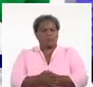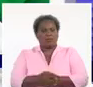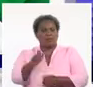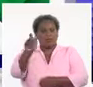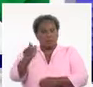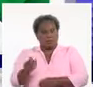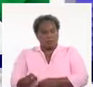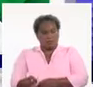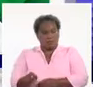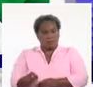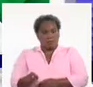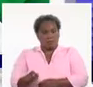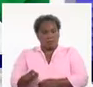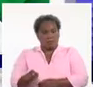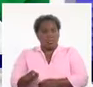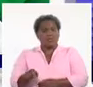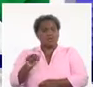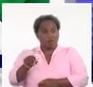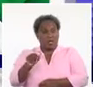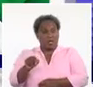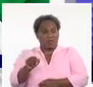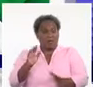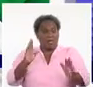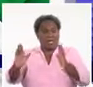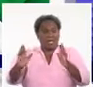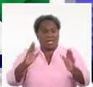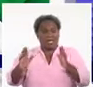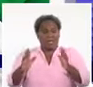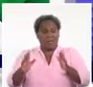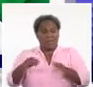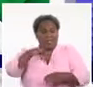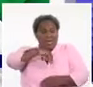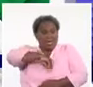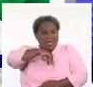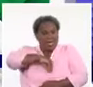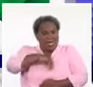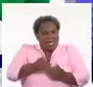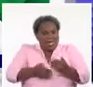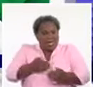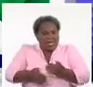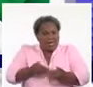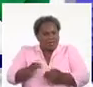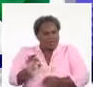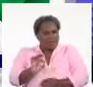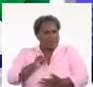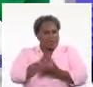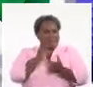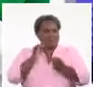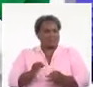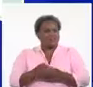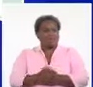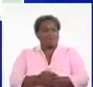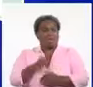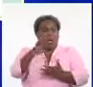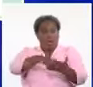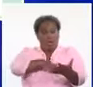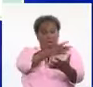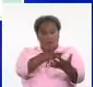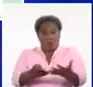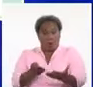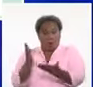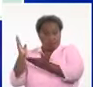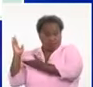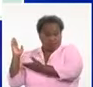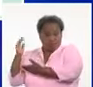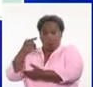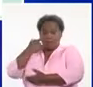se encontraban en el periodo de incubación de la enfermedad. En el gráfico ya podemos ver que en